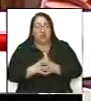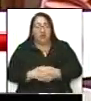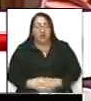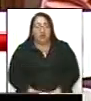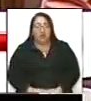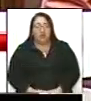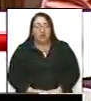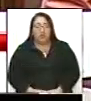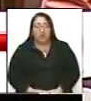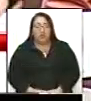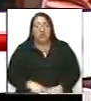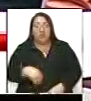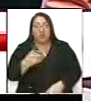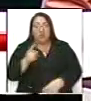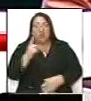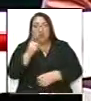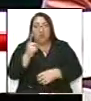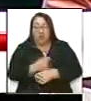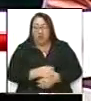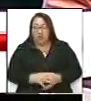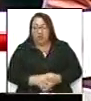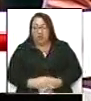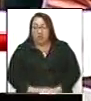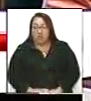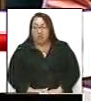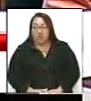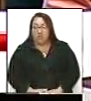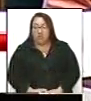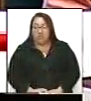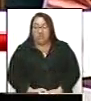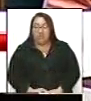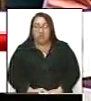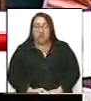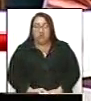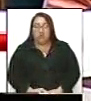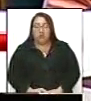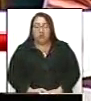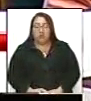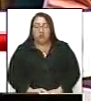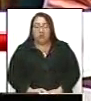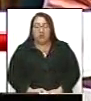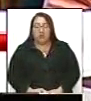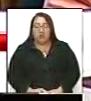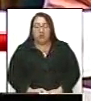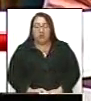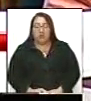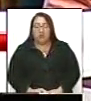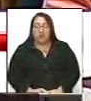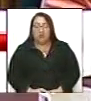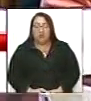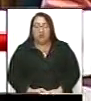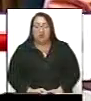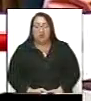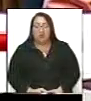día, después de más de una hora de informes, de casi dos horas